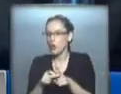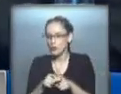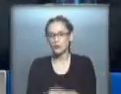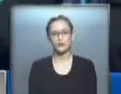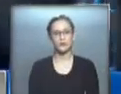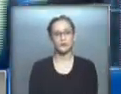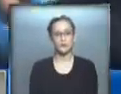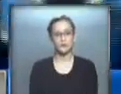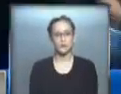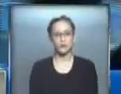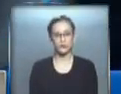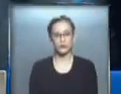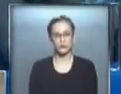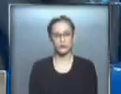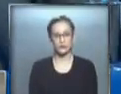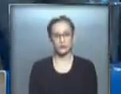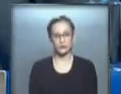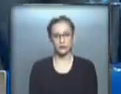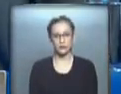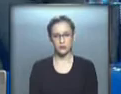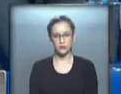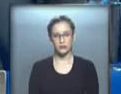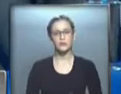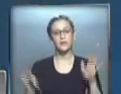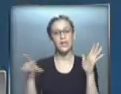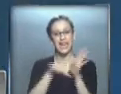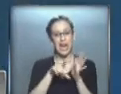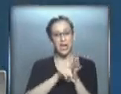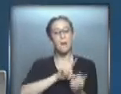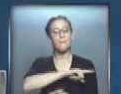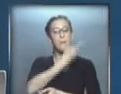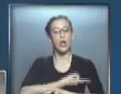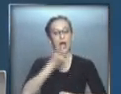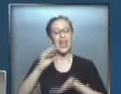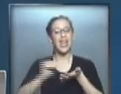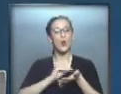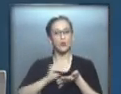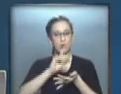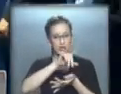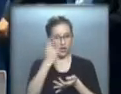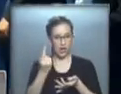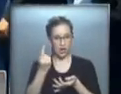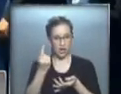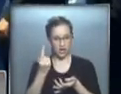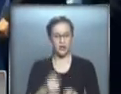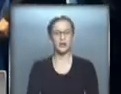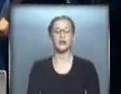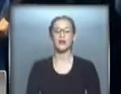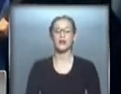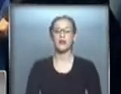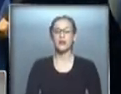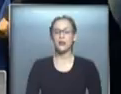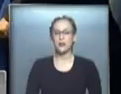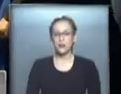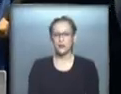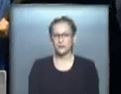es una ley que el poder ejecutivo nacional nuestra presidente envió al congreso de la nación es una